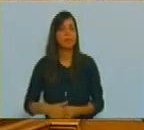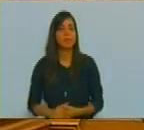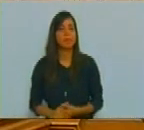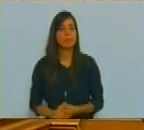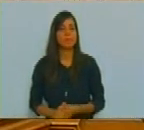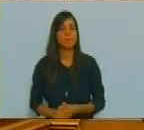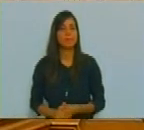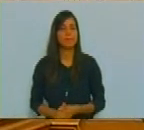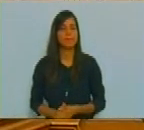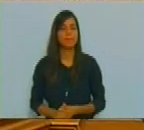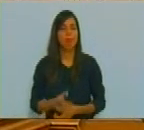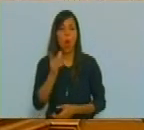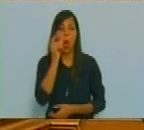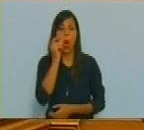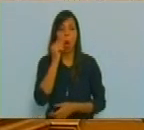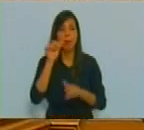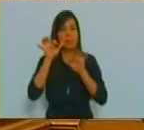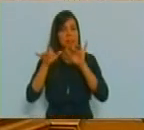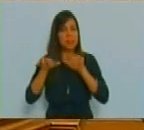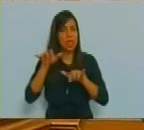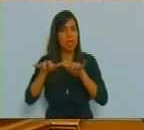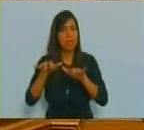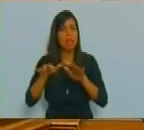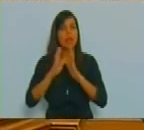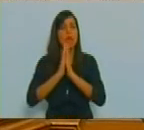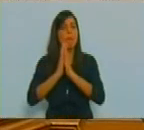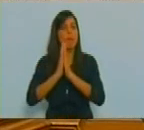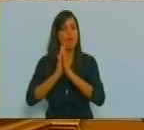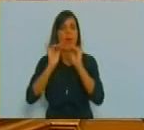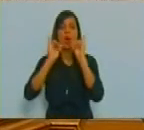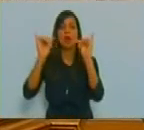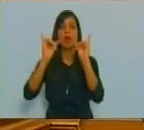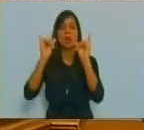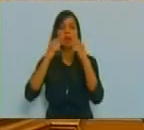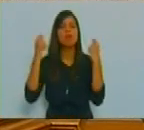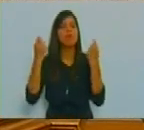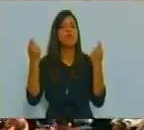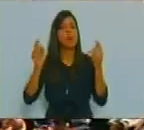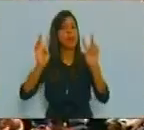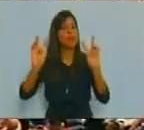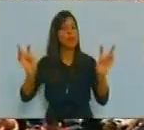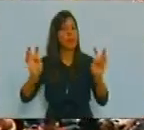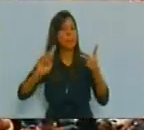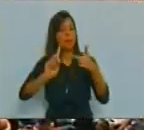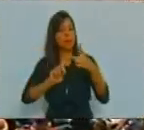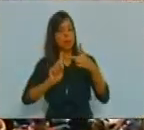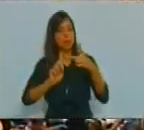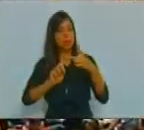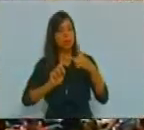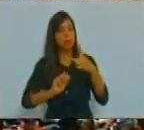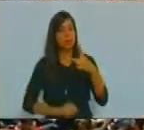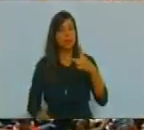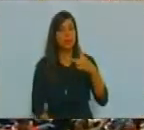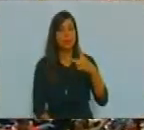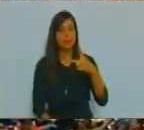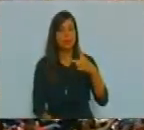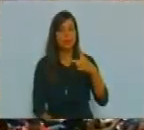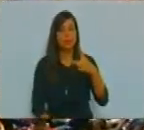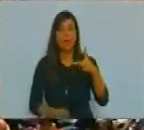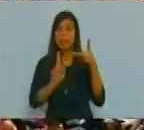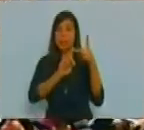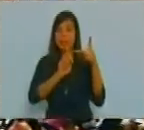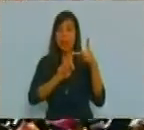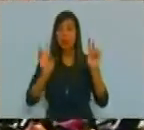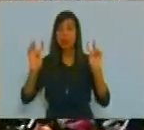ciudadanos secretarios sírvase por favor informar el siguiente punto del orden del día tema sobre